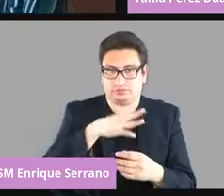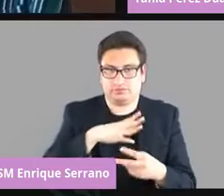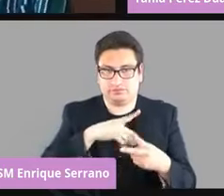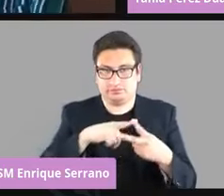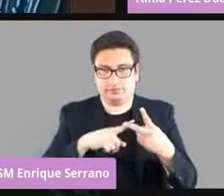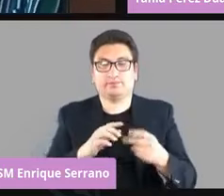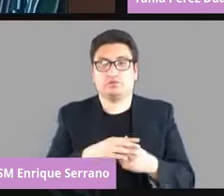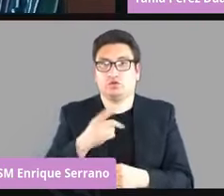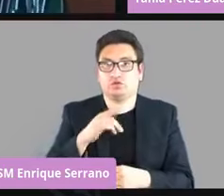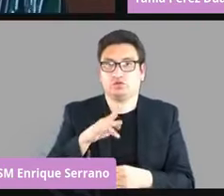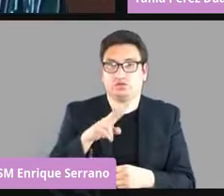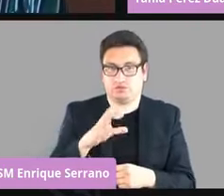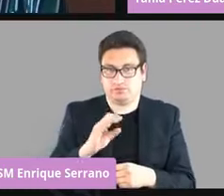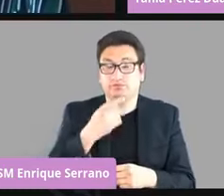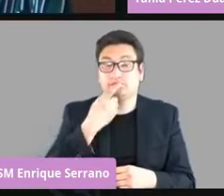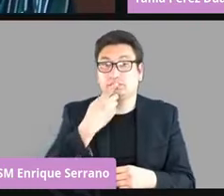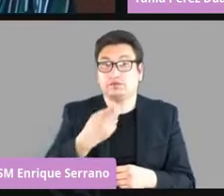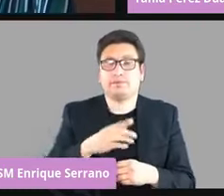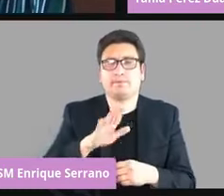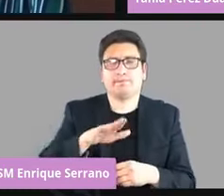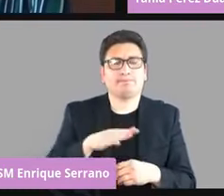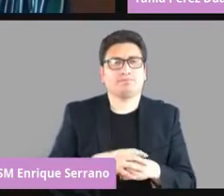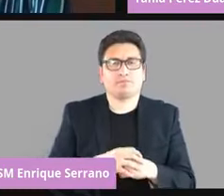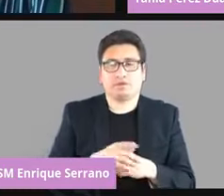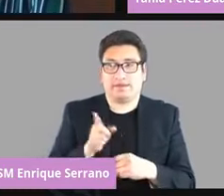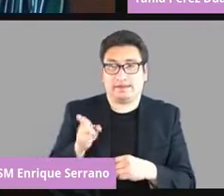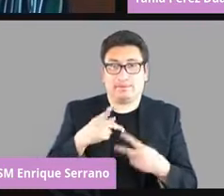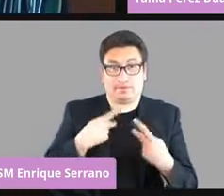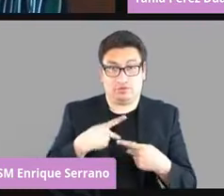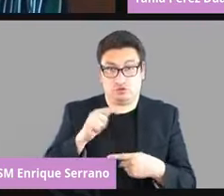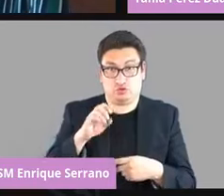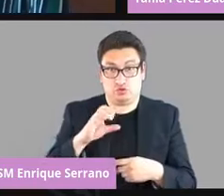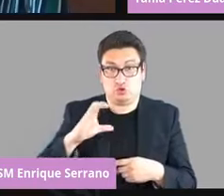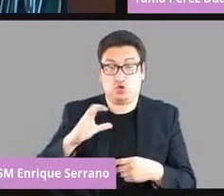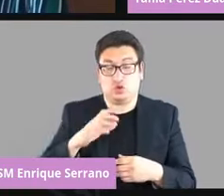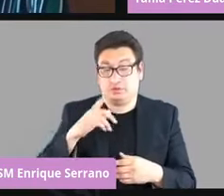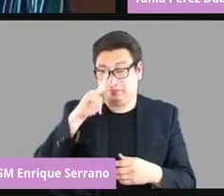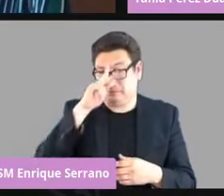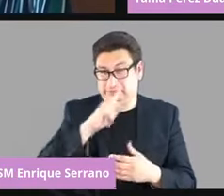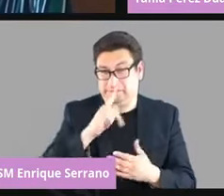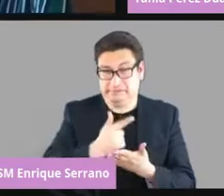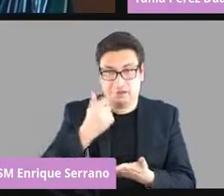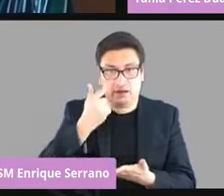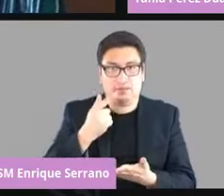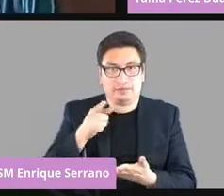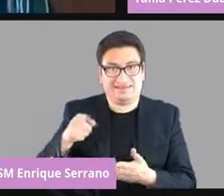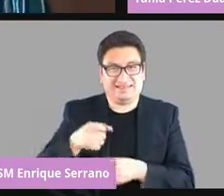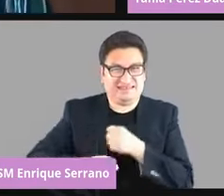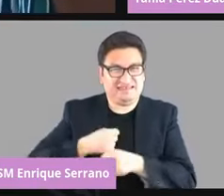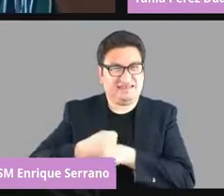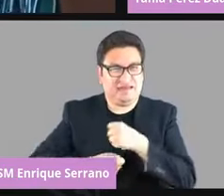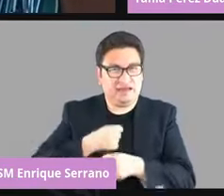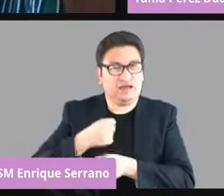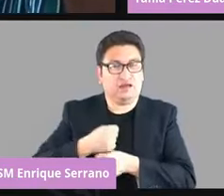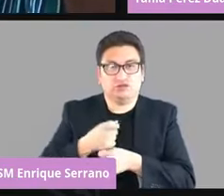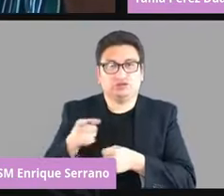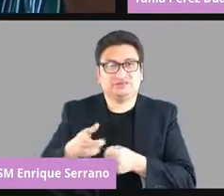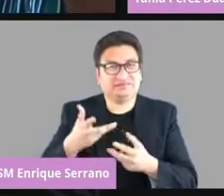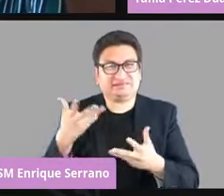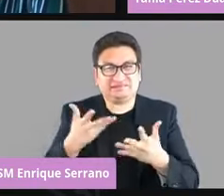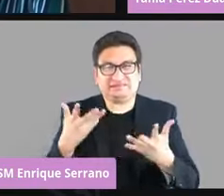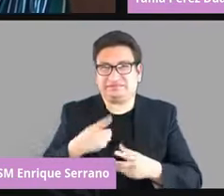Dice Gustavo, ¿qué opciones existen para un paciente con TOC severo? Lo padece de años y que ha intentado